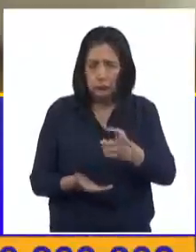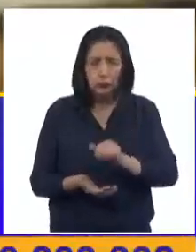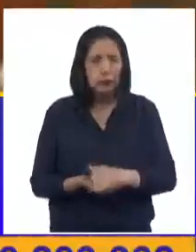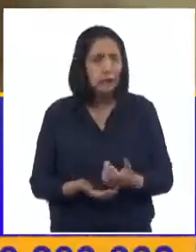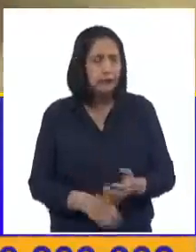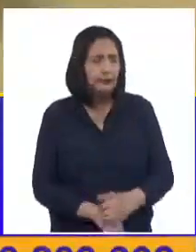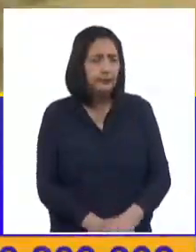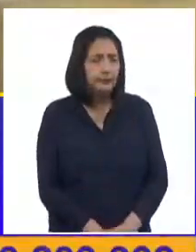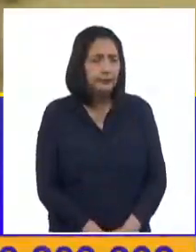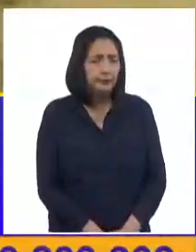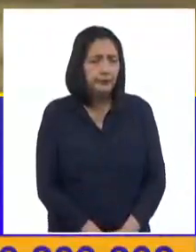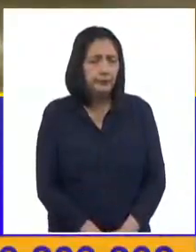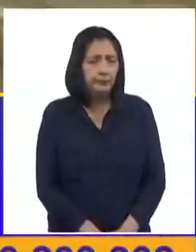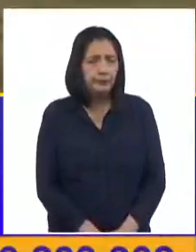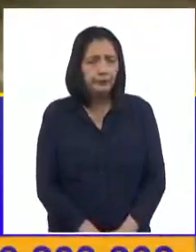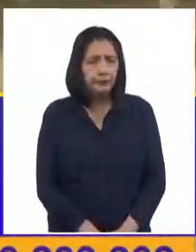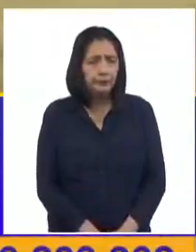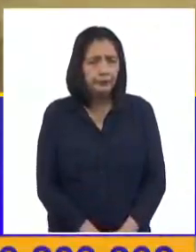Tumbes.